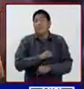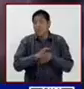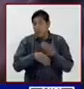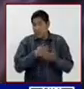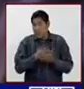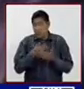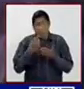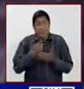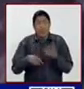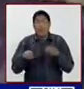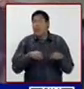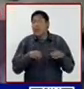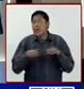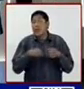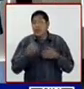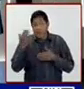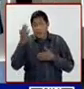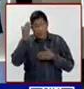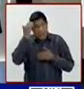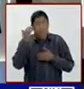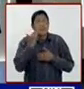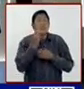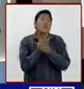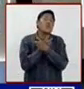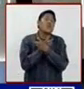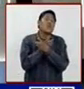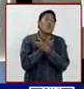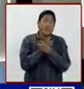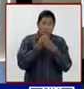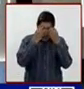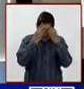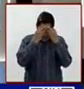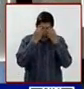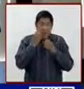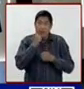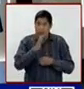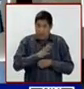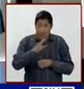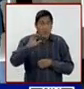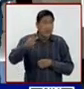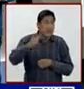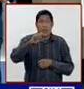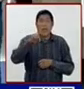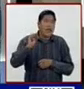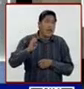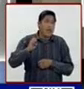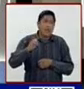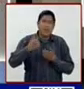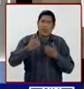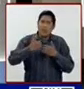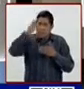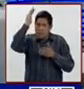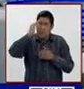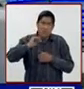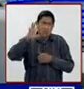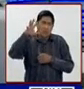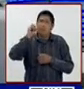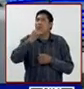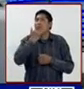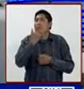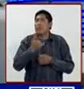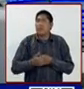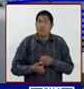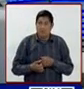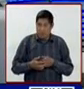todo, que se tiene a las ñatitas y que estamos viendo en el caso de la señora Jade, más de 50. ¿Qué te parece,